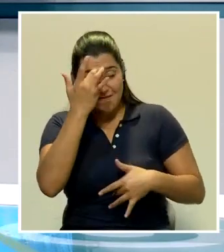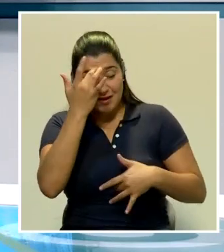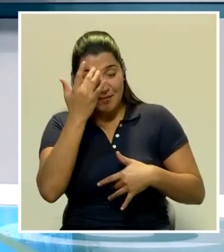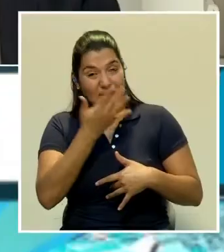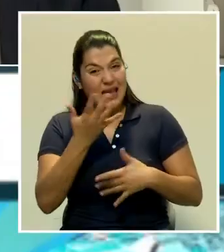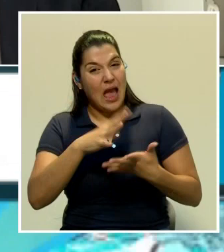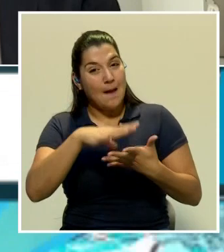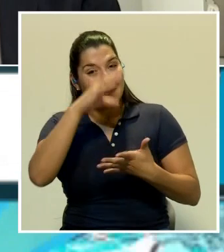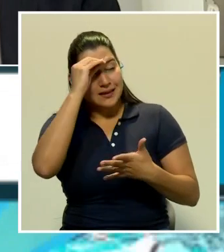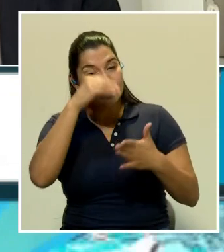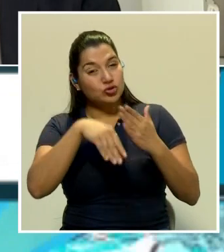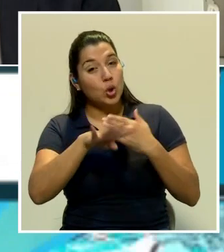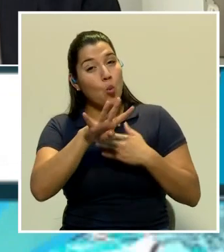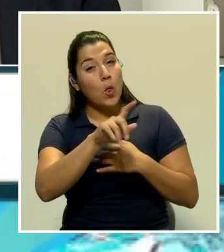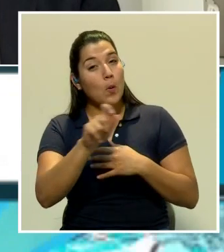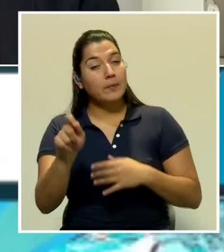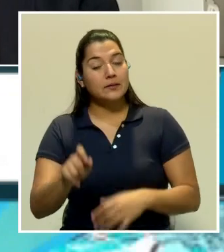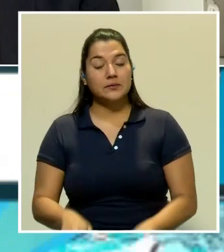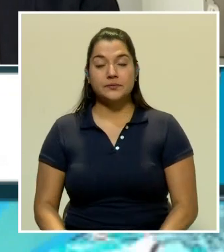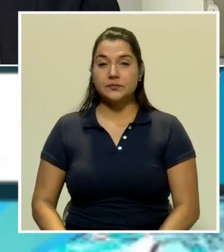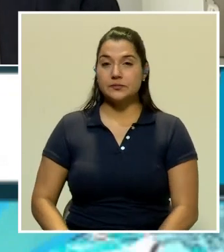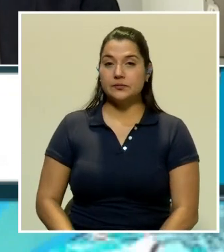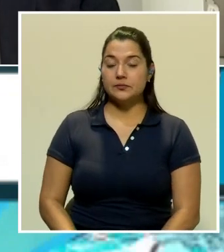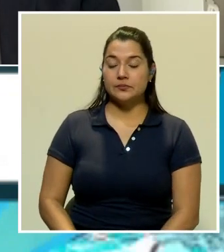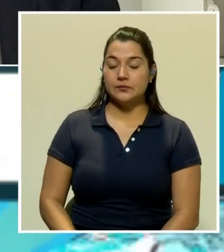4 meses?